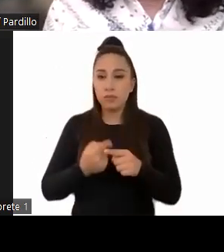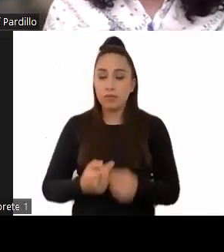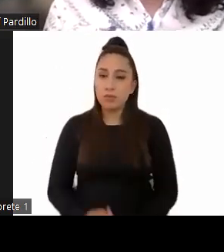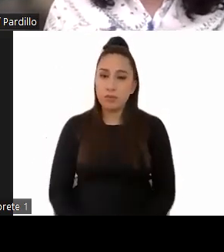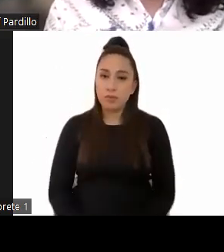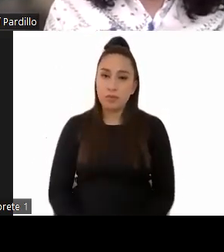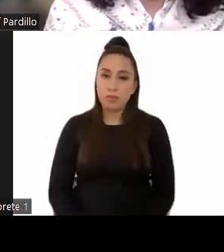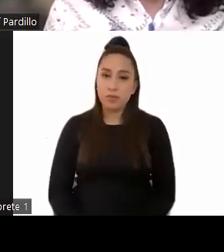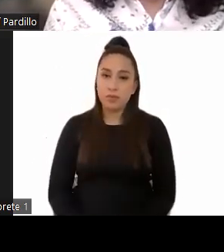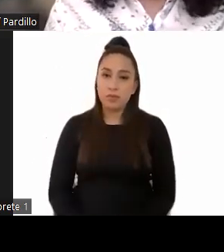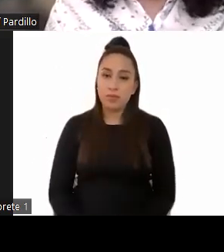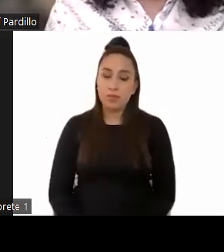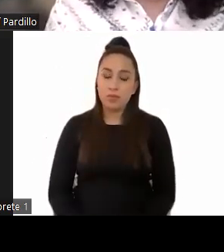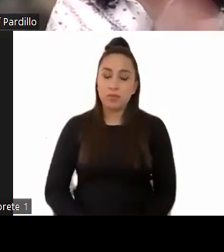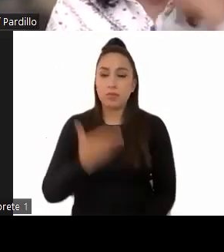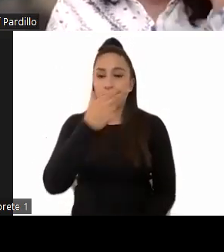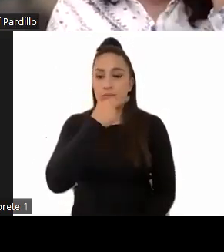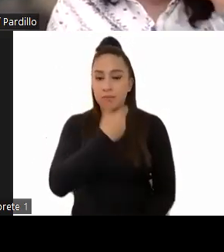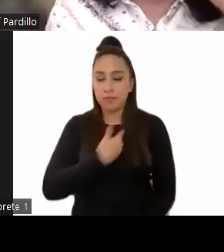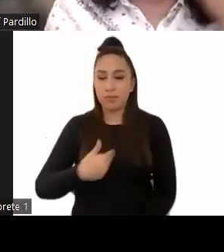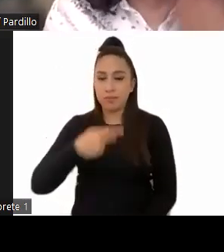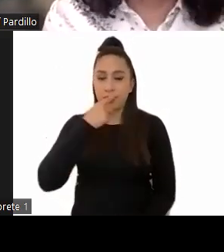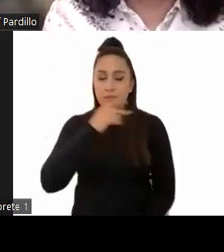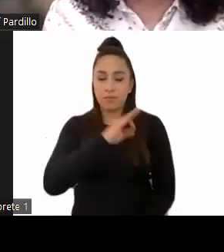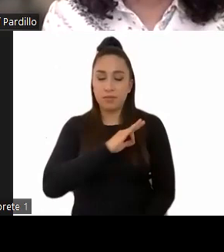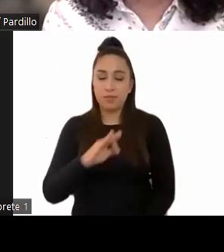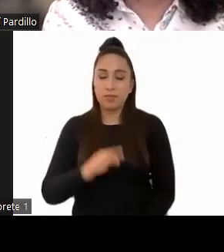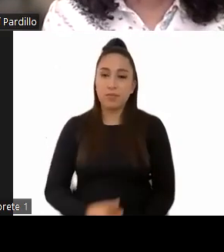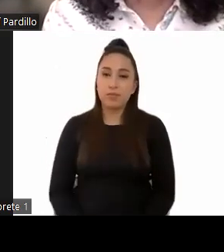Yo, diputado. Adelante, diputado presidente.